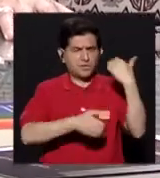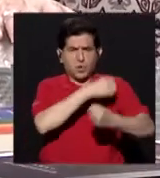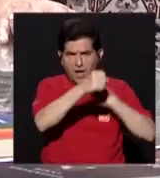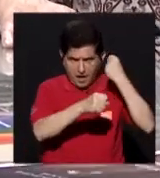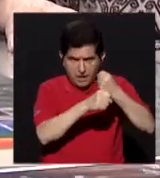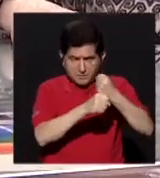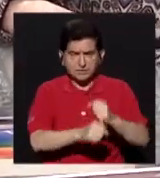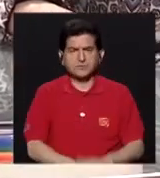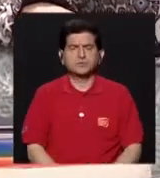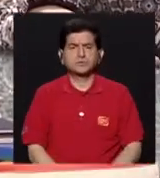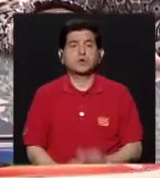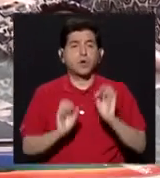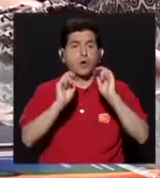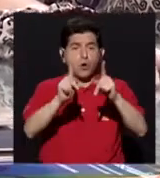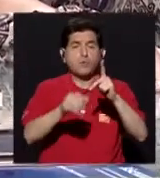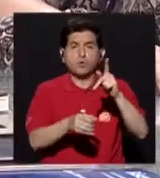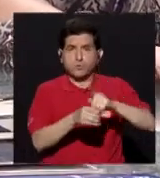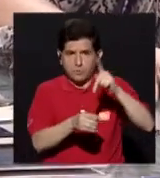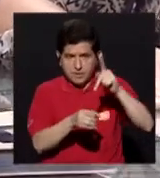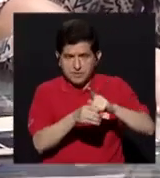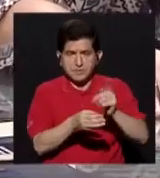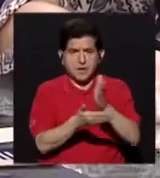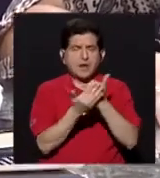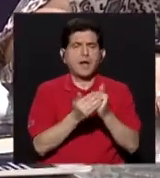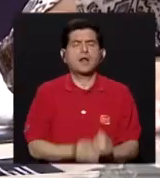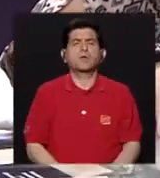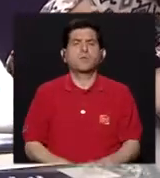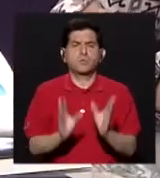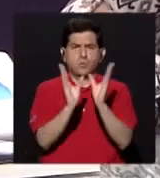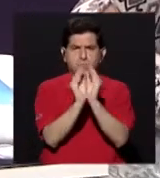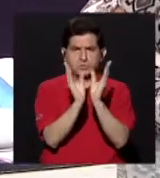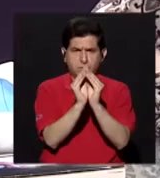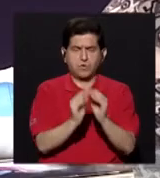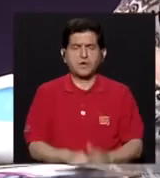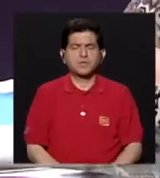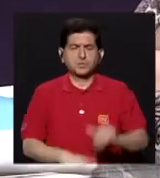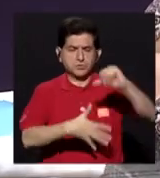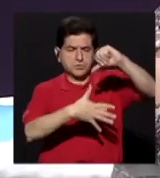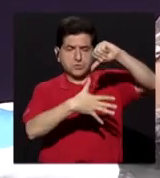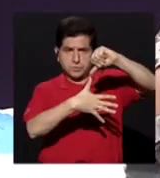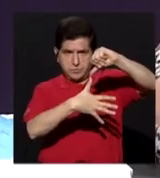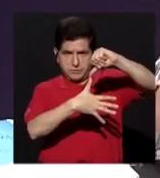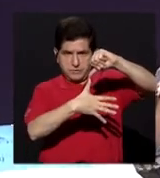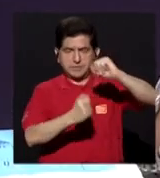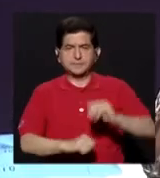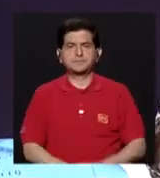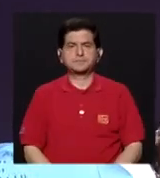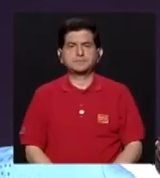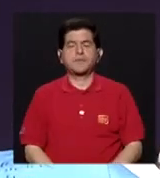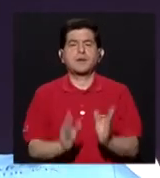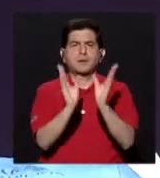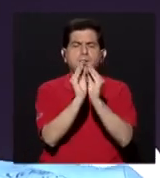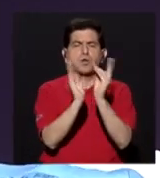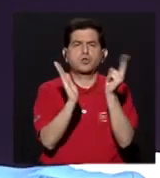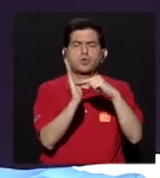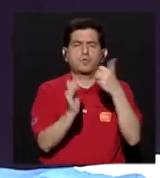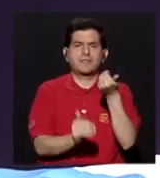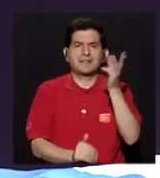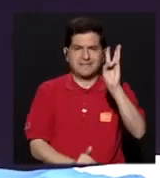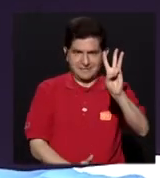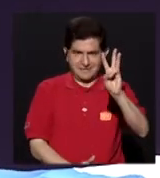cuando tuve la oportunidad de participar en algunas convenciones que se realizaron en Sudamérica. Para la convención del